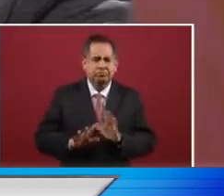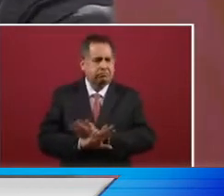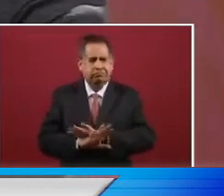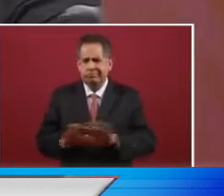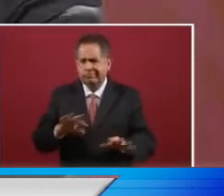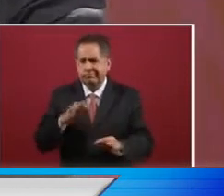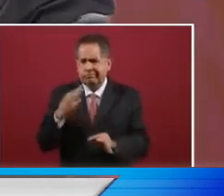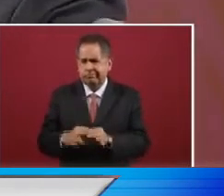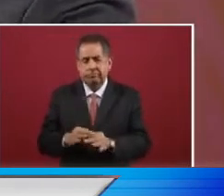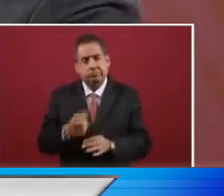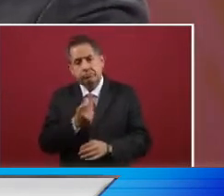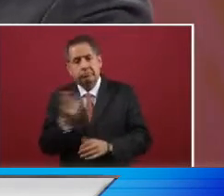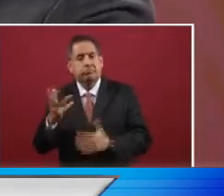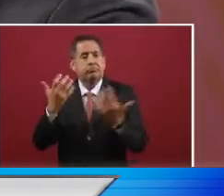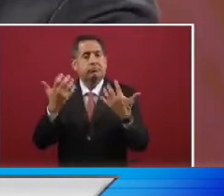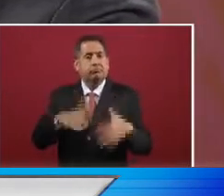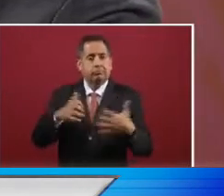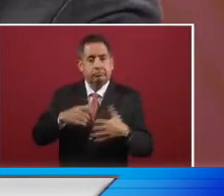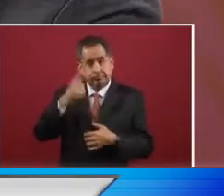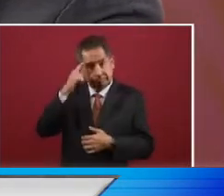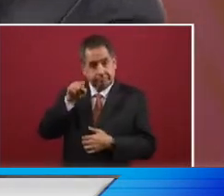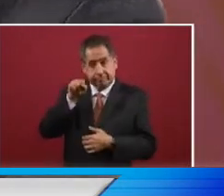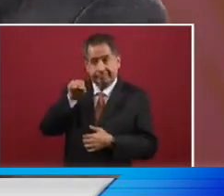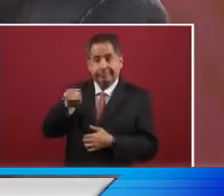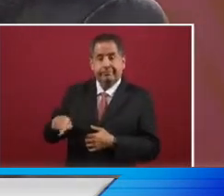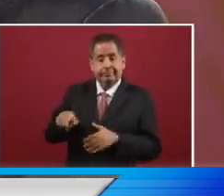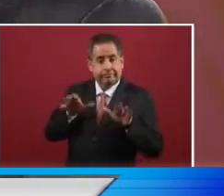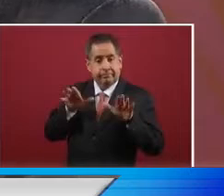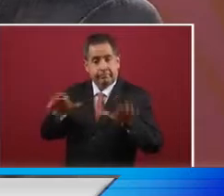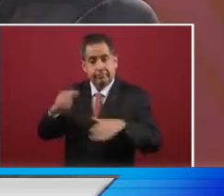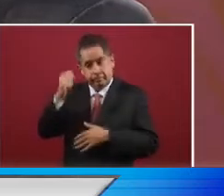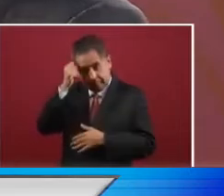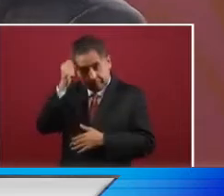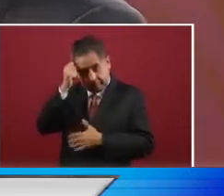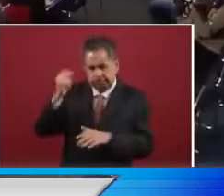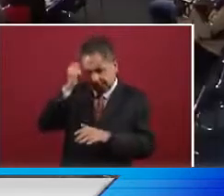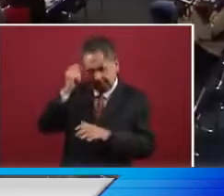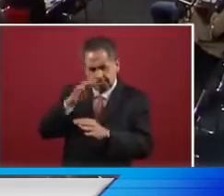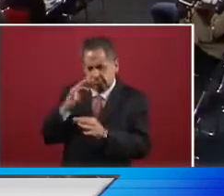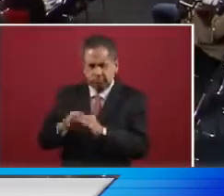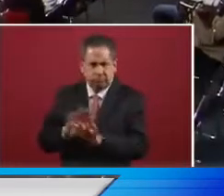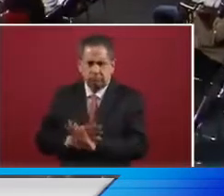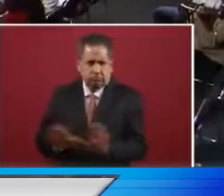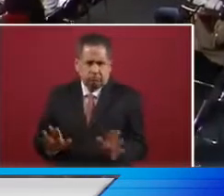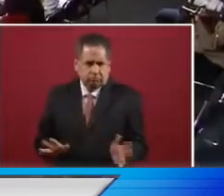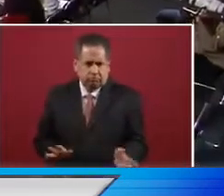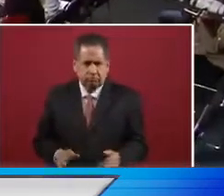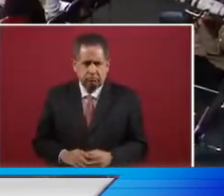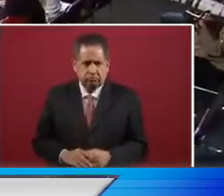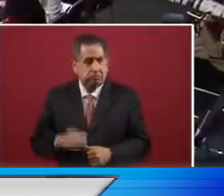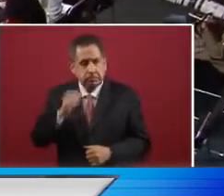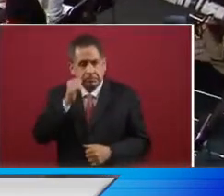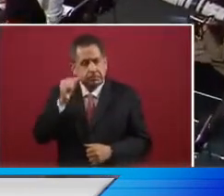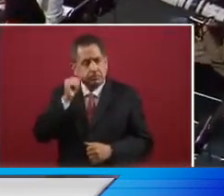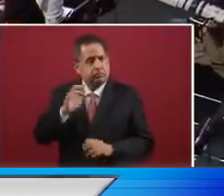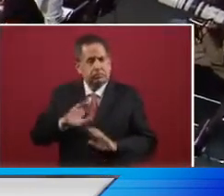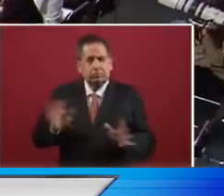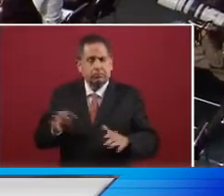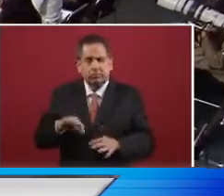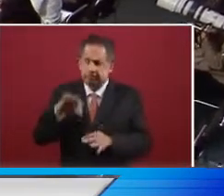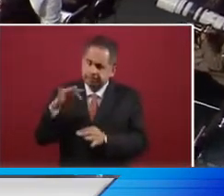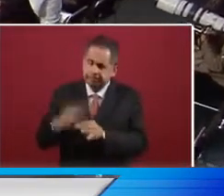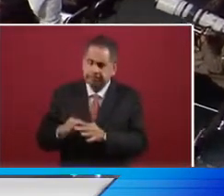empresas que tenían contratos. Ya se concluyó la liquidación con las empresas que